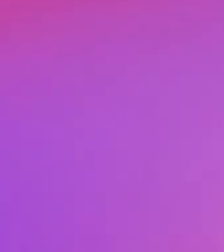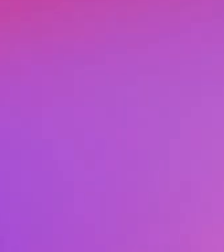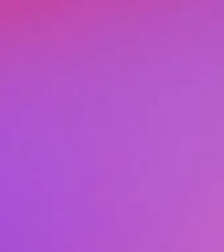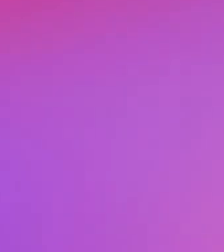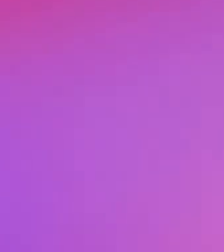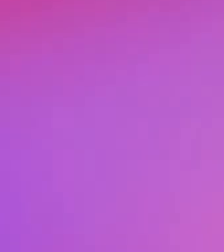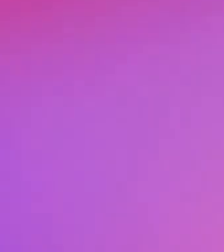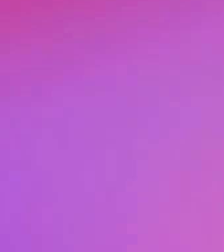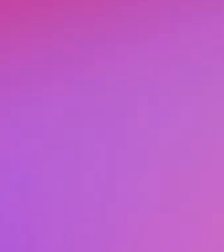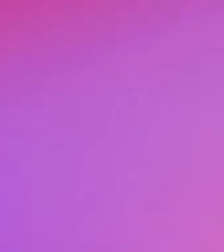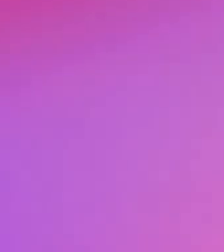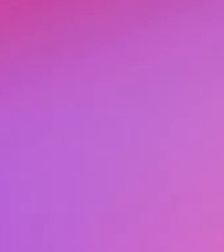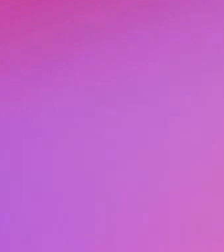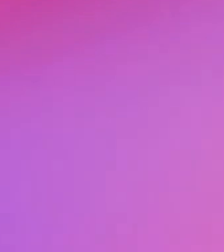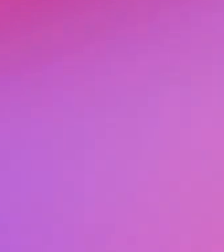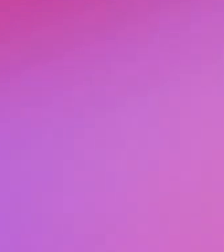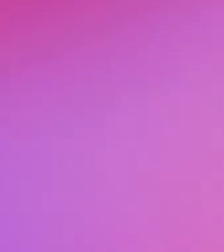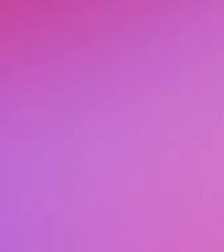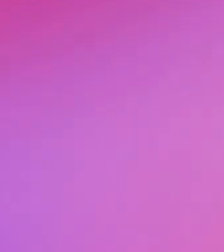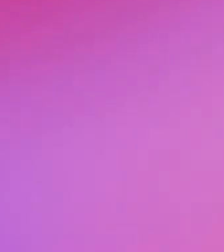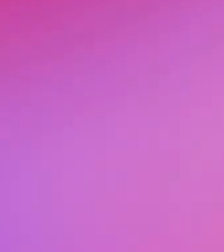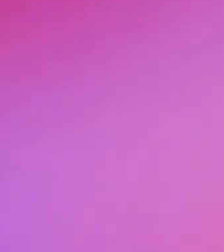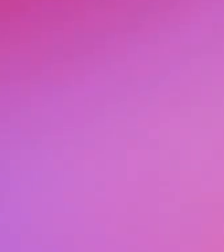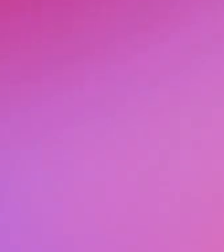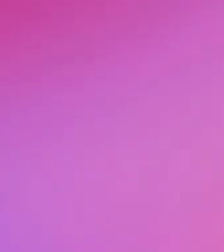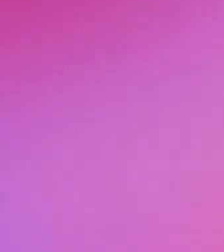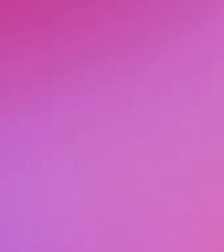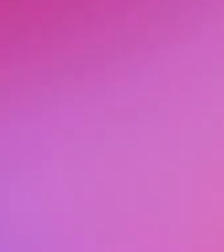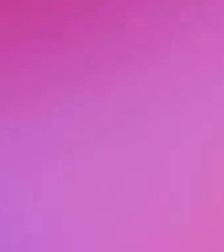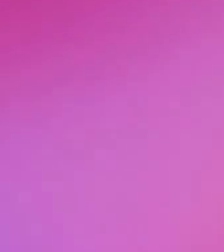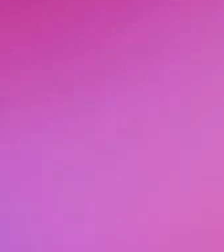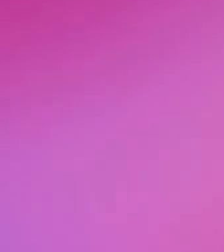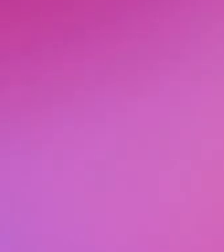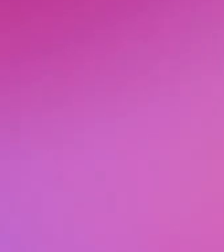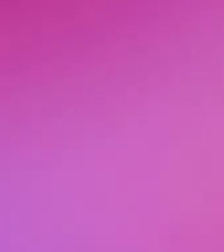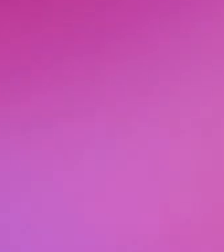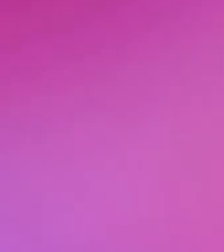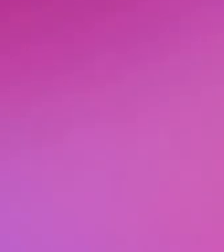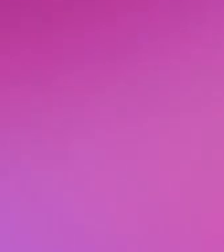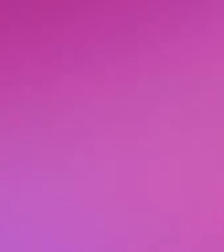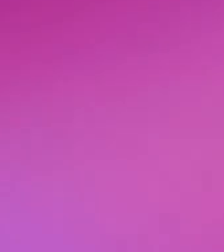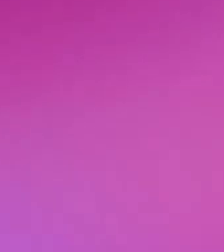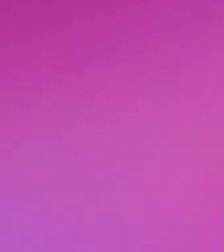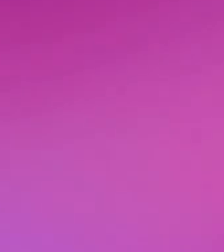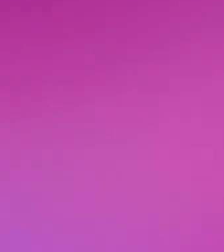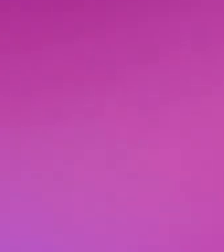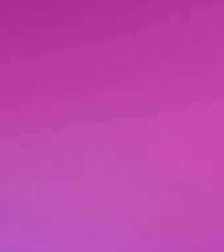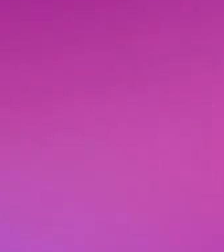nuevaescuelamexicana.cep.gov.mx y tripulantes.cep.gov.mx.